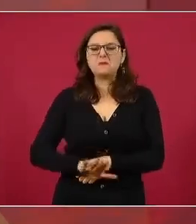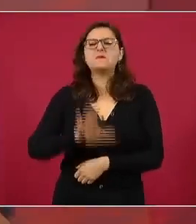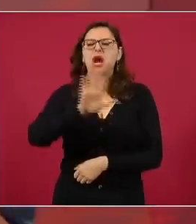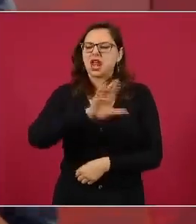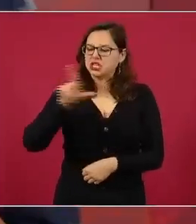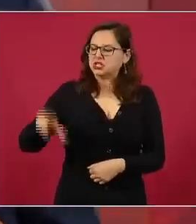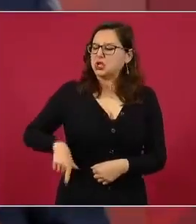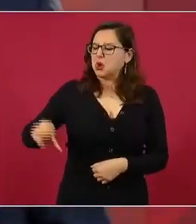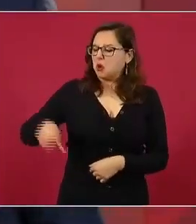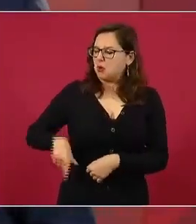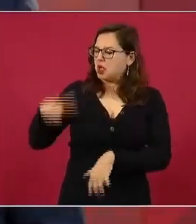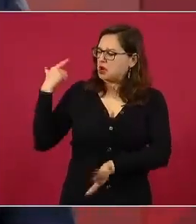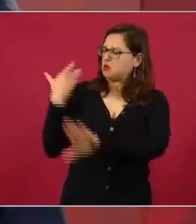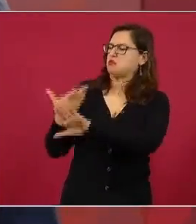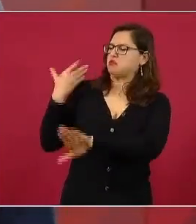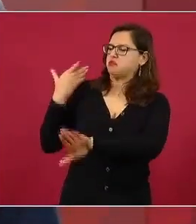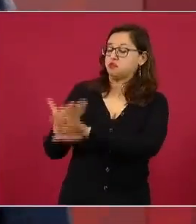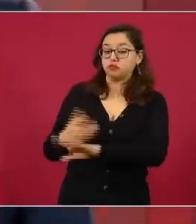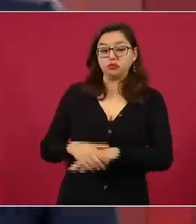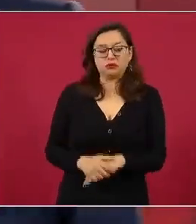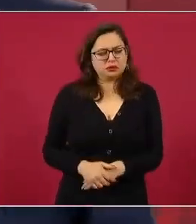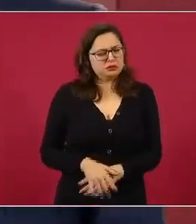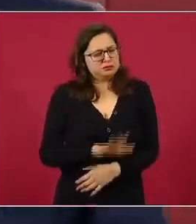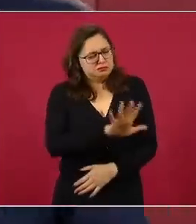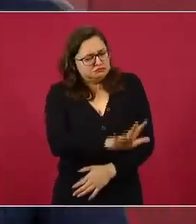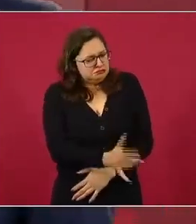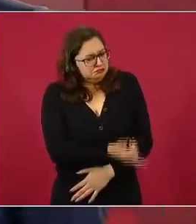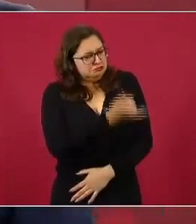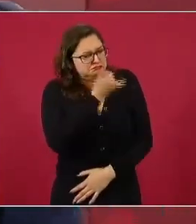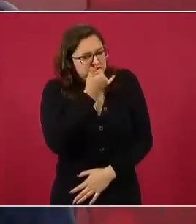no somos moscas, pues.